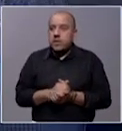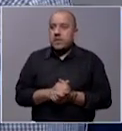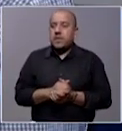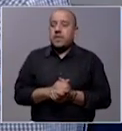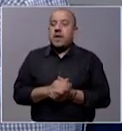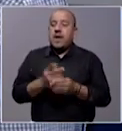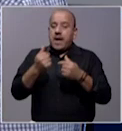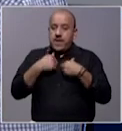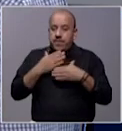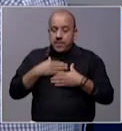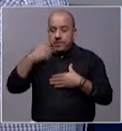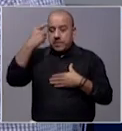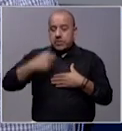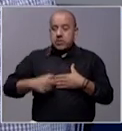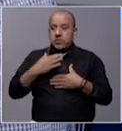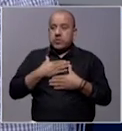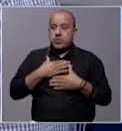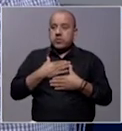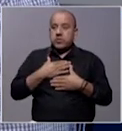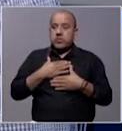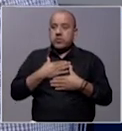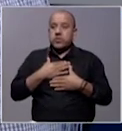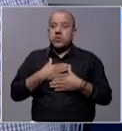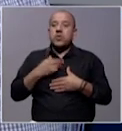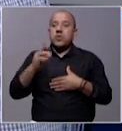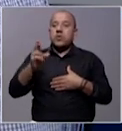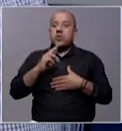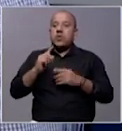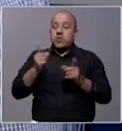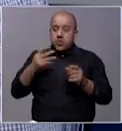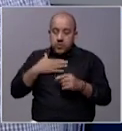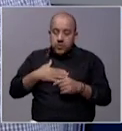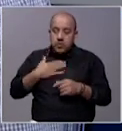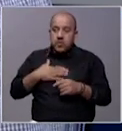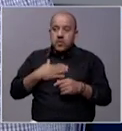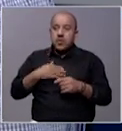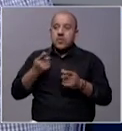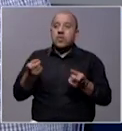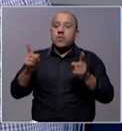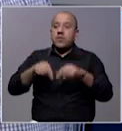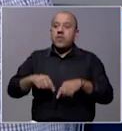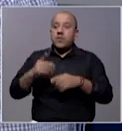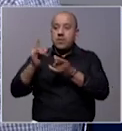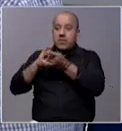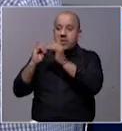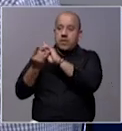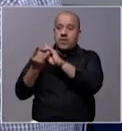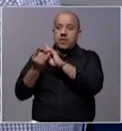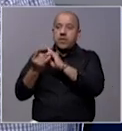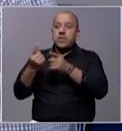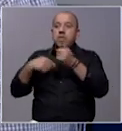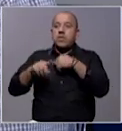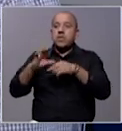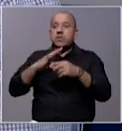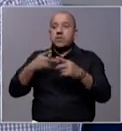mí respecta del punto de vista personal yo tendría que decir que el resultado es insatisfactorio porque no fui reelecto para integrar al parlamento pero siendo